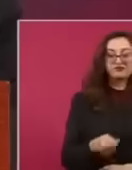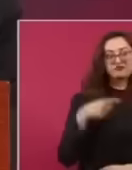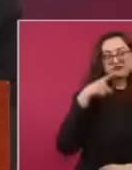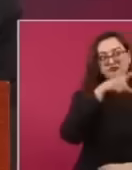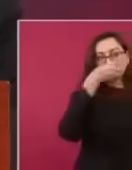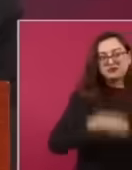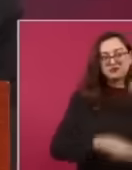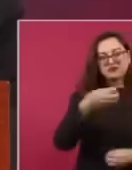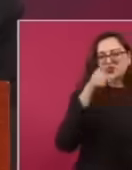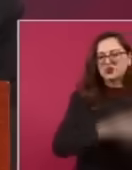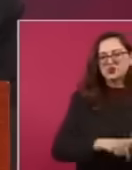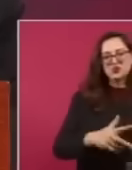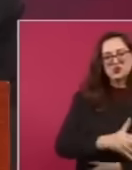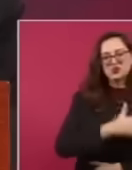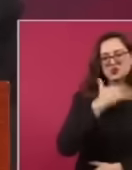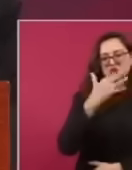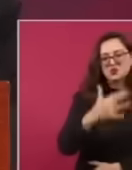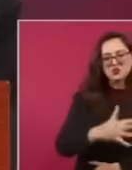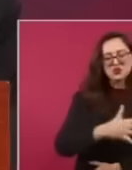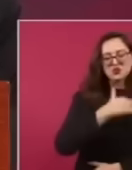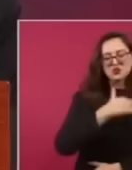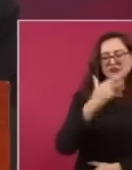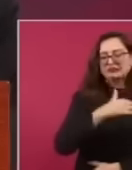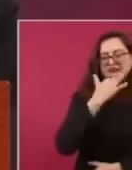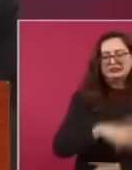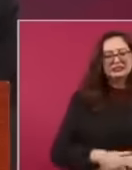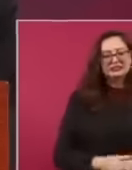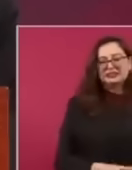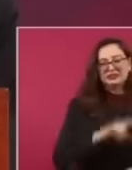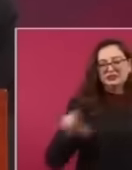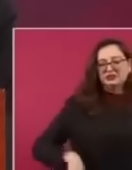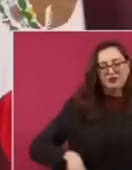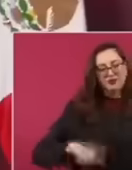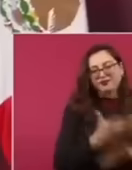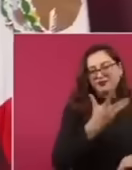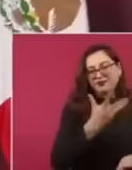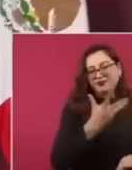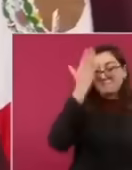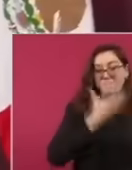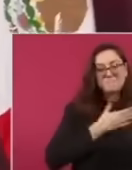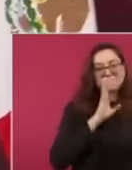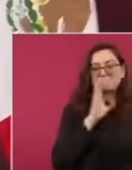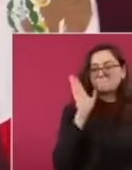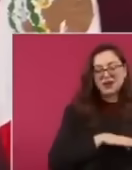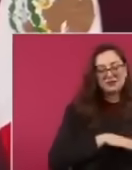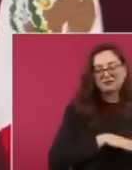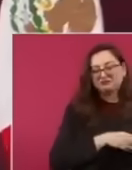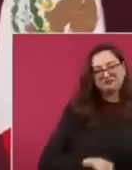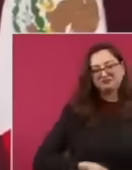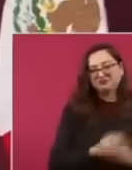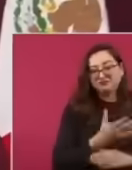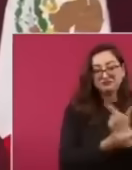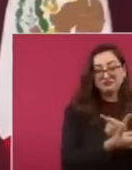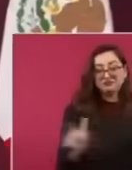Sobre todo quedarían muy mal las agencias y el gobierno de Estados Unidos. Pero si